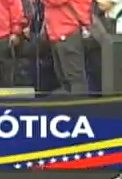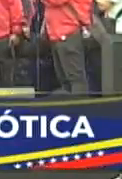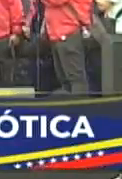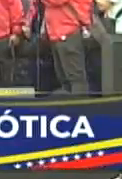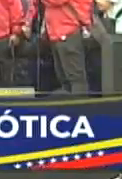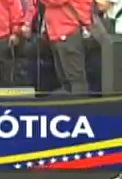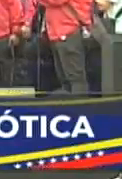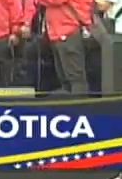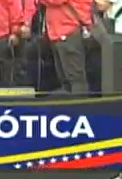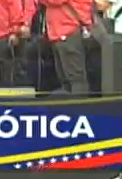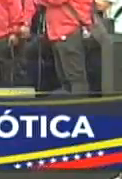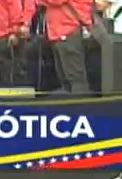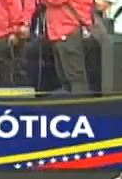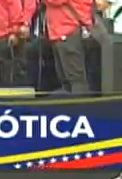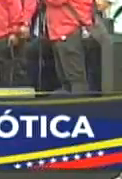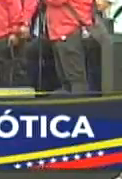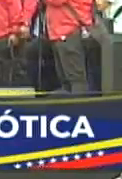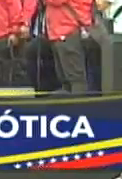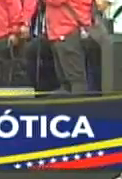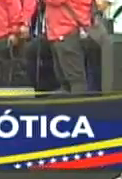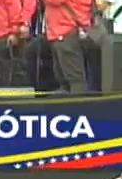y compañeras. ¡Que viva la juventud!